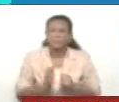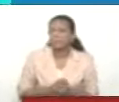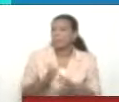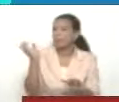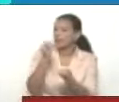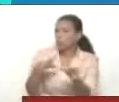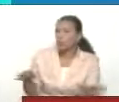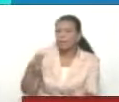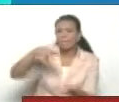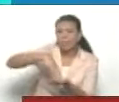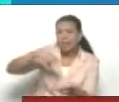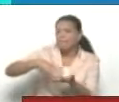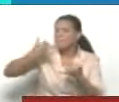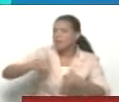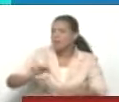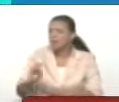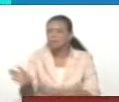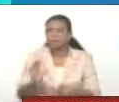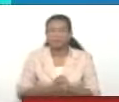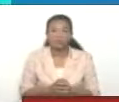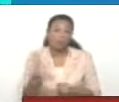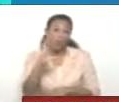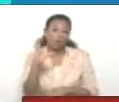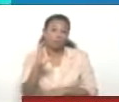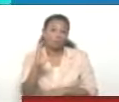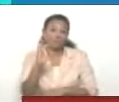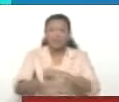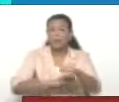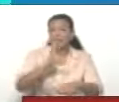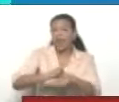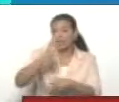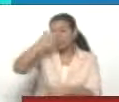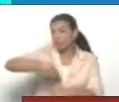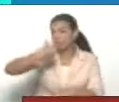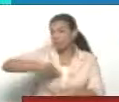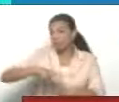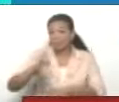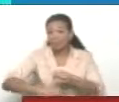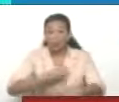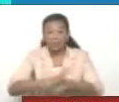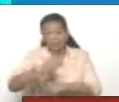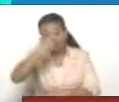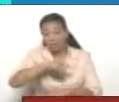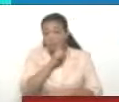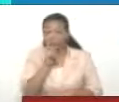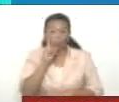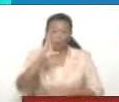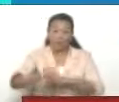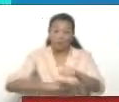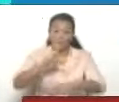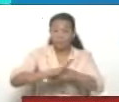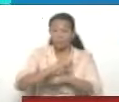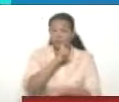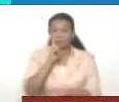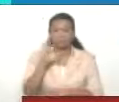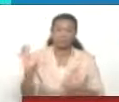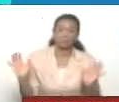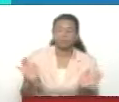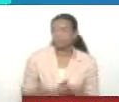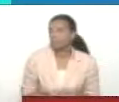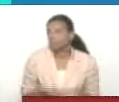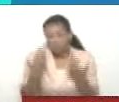si la gente en Miranda son mirandinos, nosotros seríamos Distrito Capitaleños. ¿De acuerdo a esta gente?